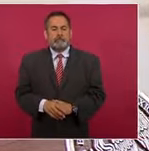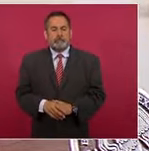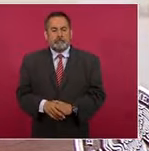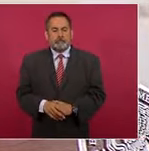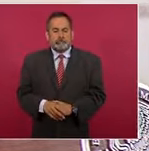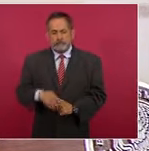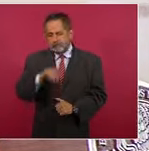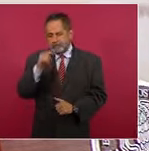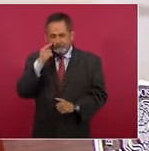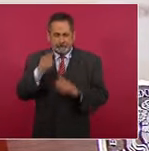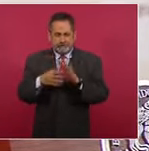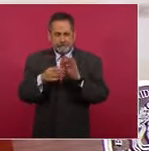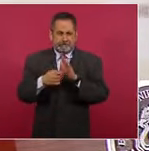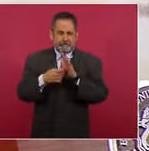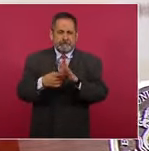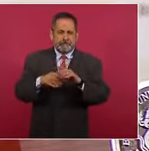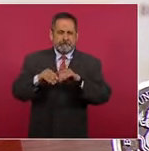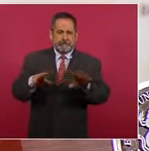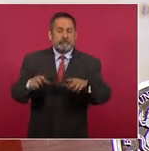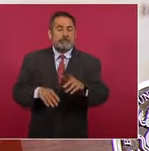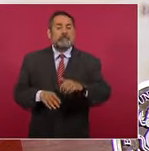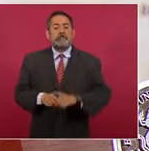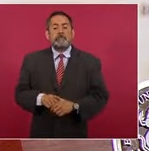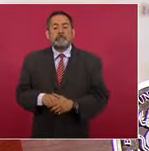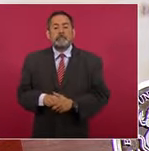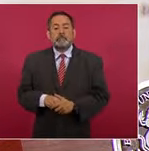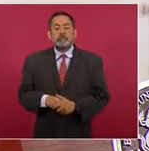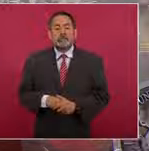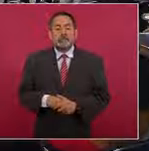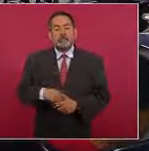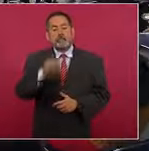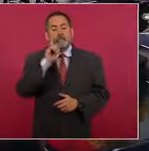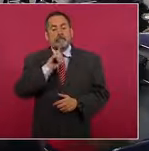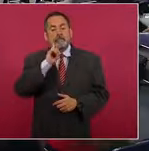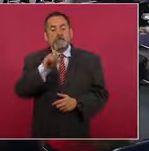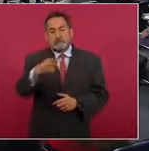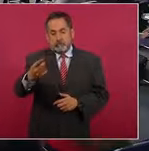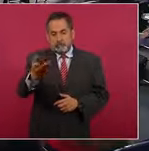Al rato les llama. Muy bien. Compañera.